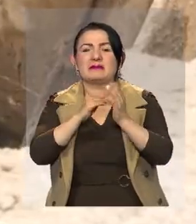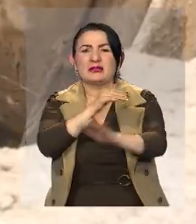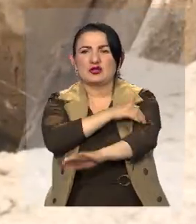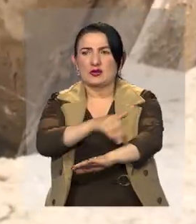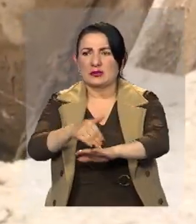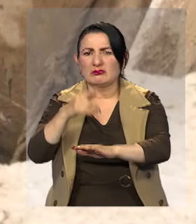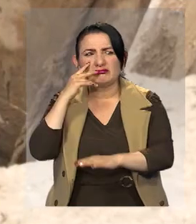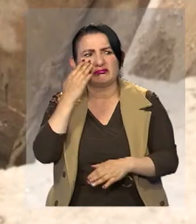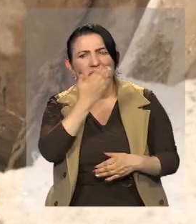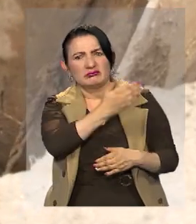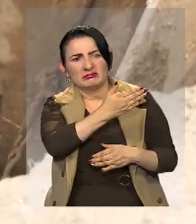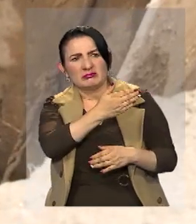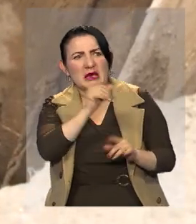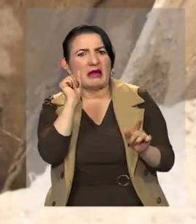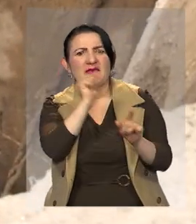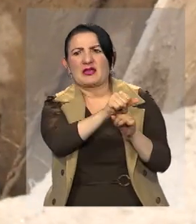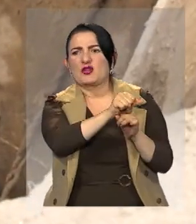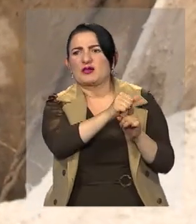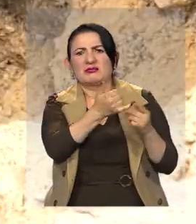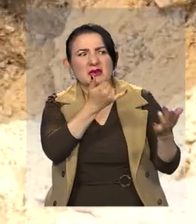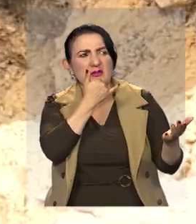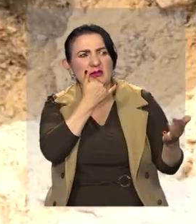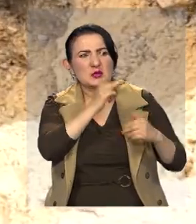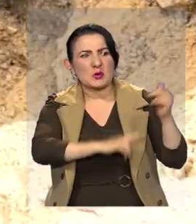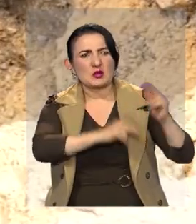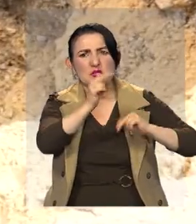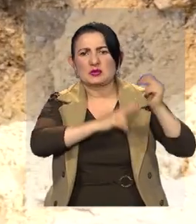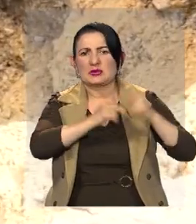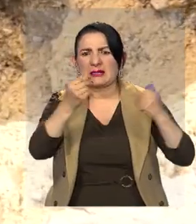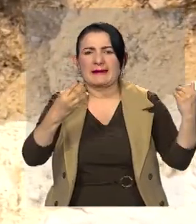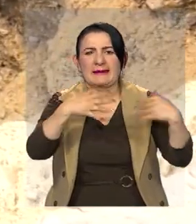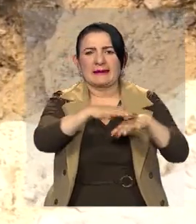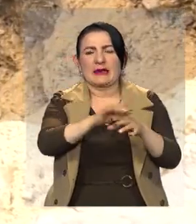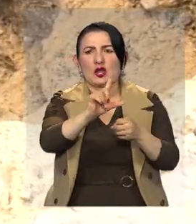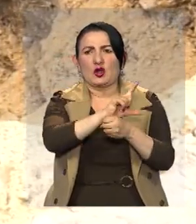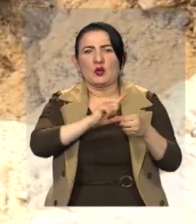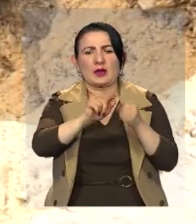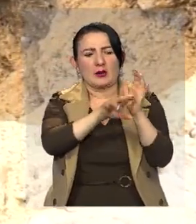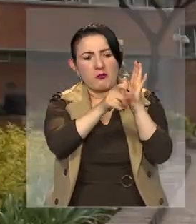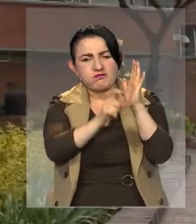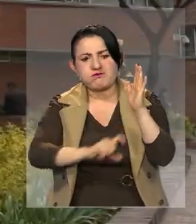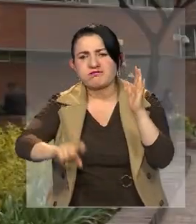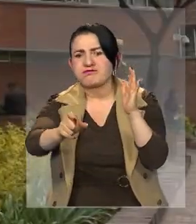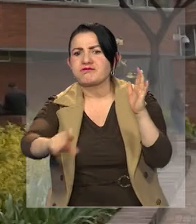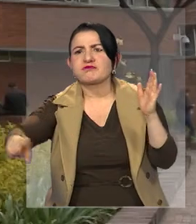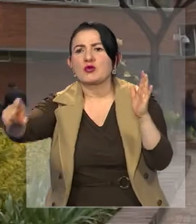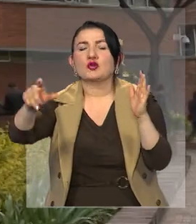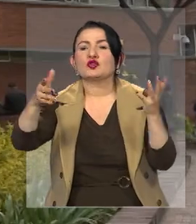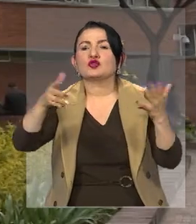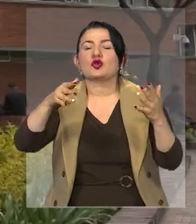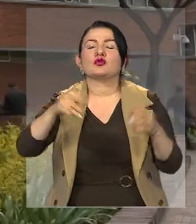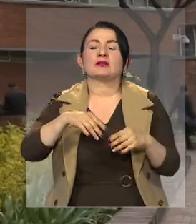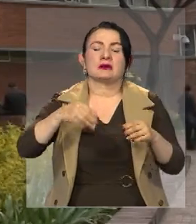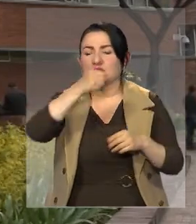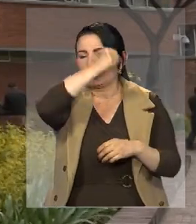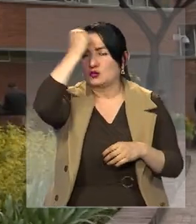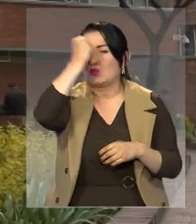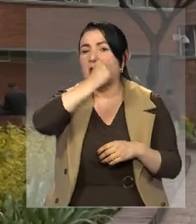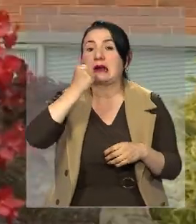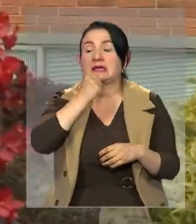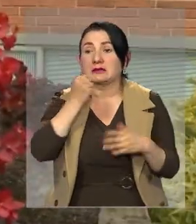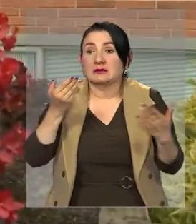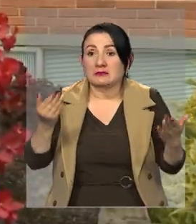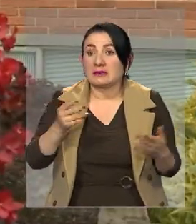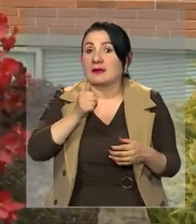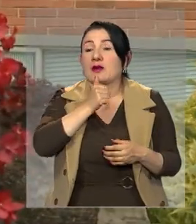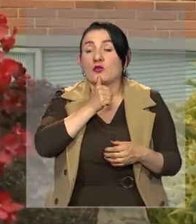una obra abandonada por el contratista encargado de la construcción de redes locales y alcantarillado en la Ciudadela Sucre, en Soacha. El